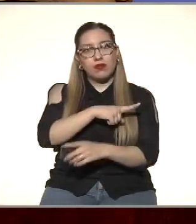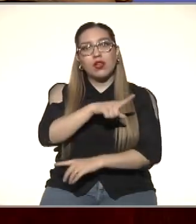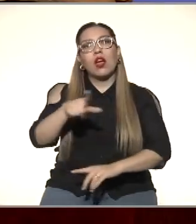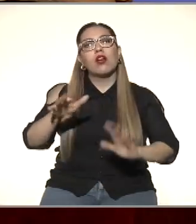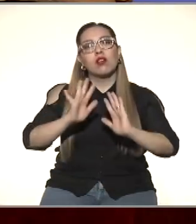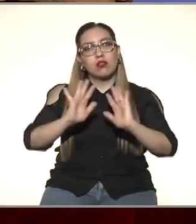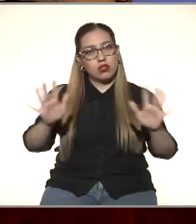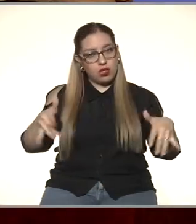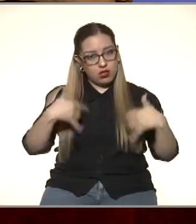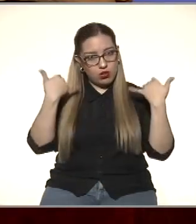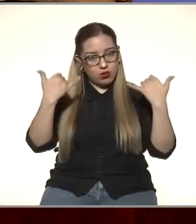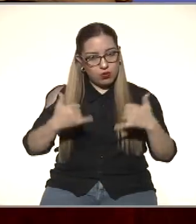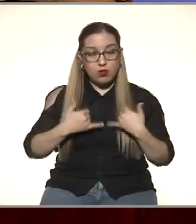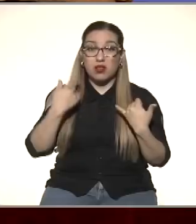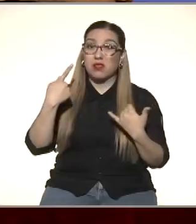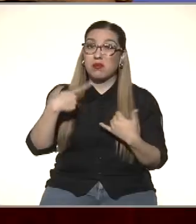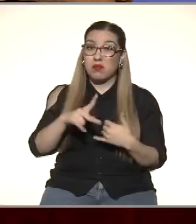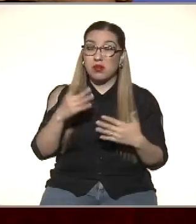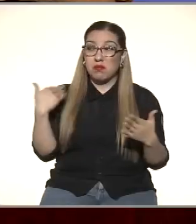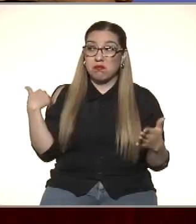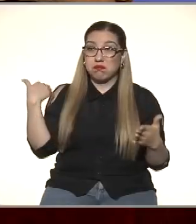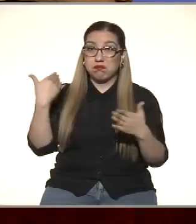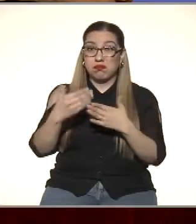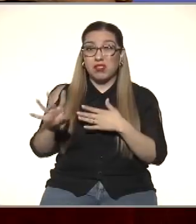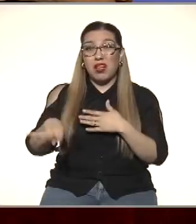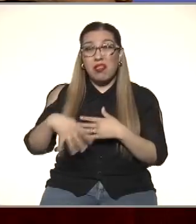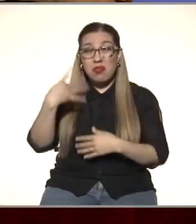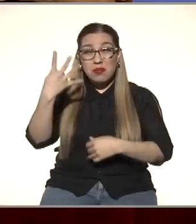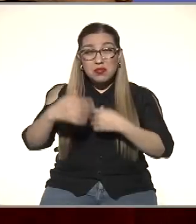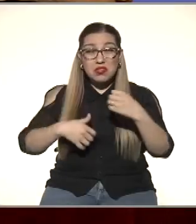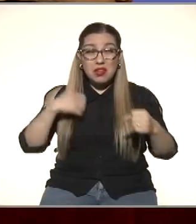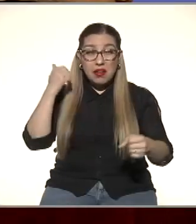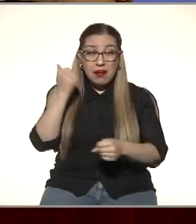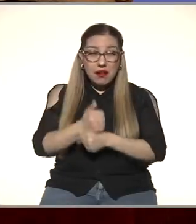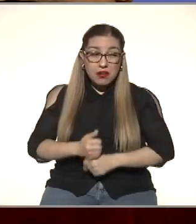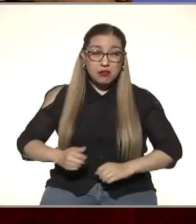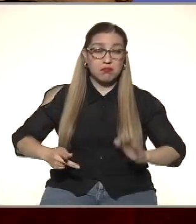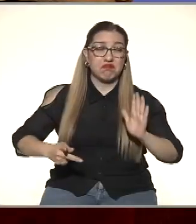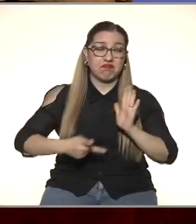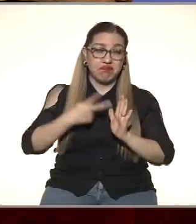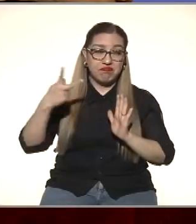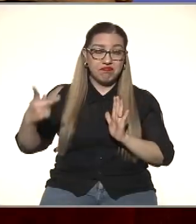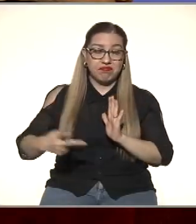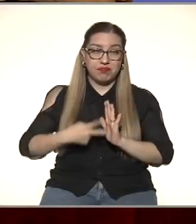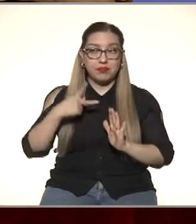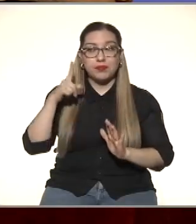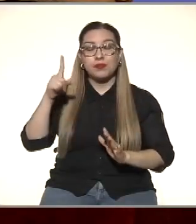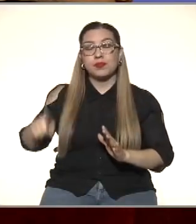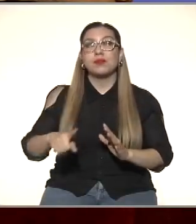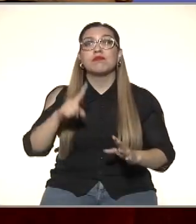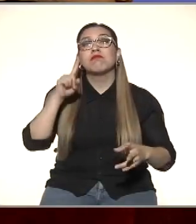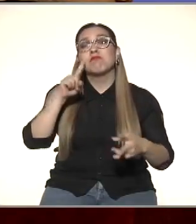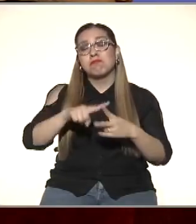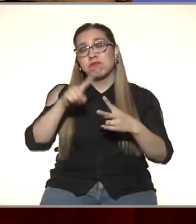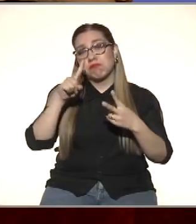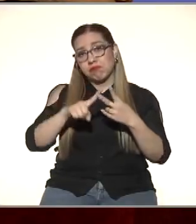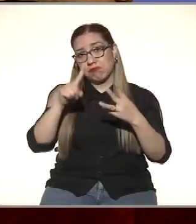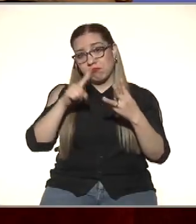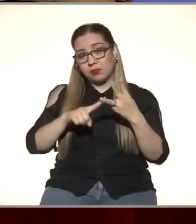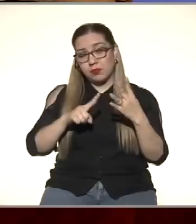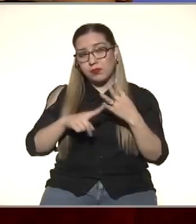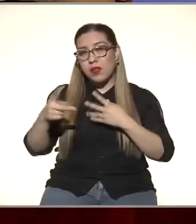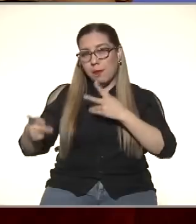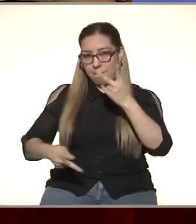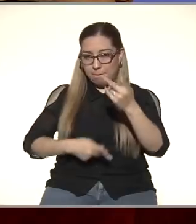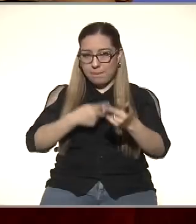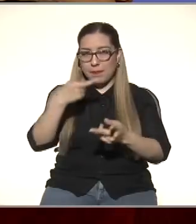adolescentes, pero lo hace desde al menos 14 años. Es la historia que nos comparte este hombre. Y las preguntas que yo les hacía